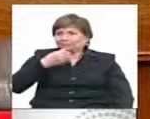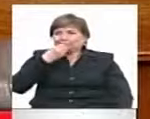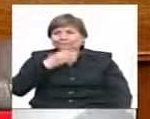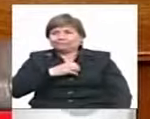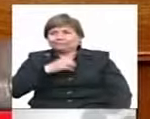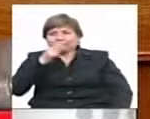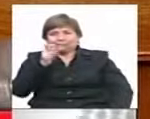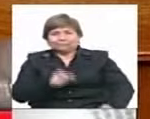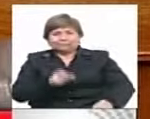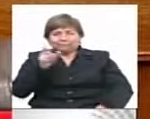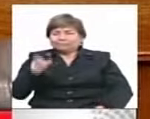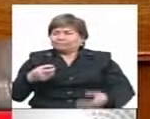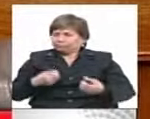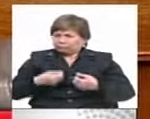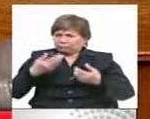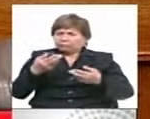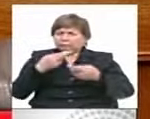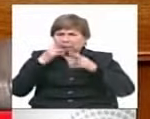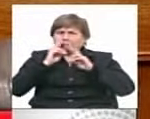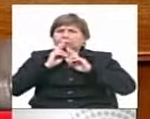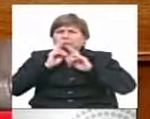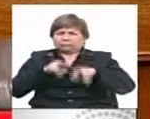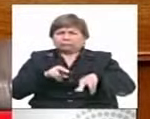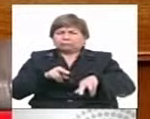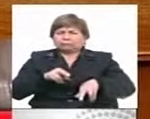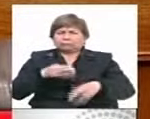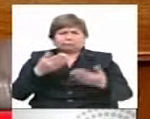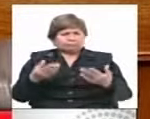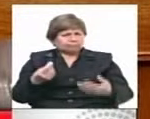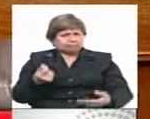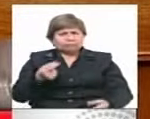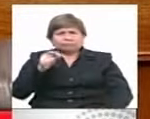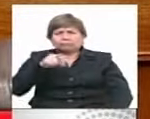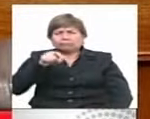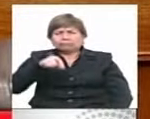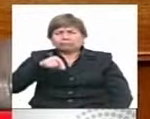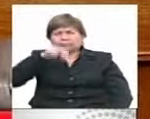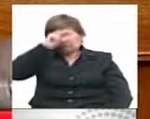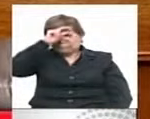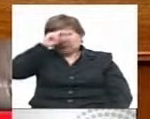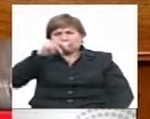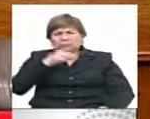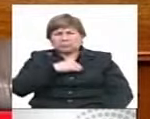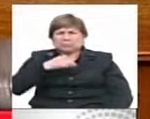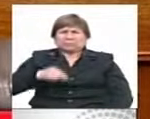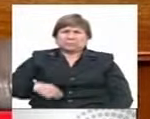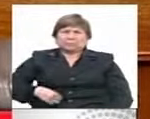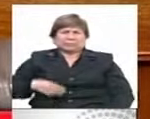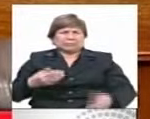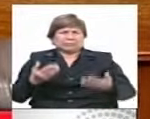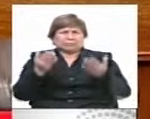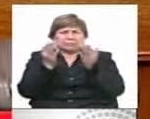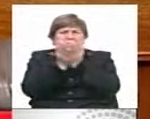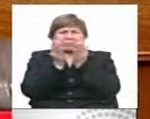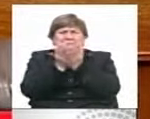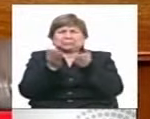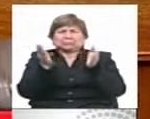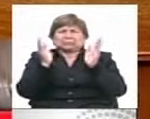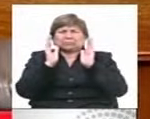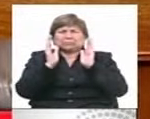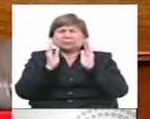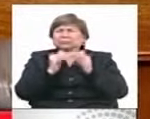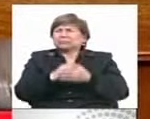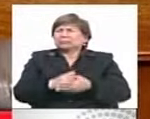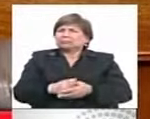donde debemos dar pronta respuesta frente a las necesidades de nuestro país. Un ministro de Educación que